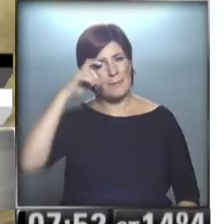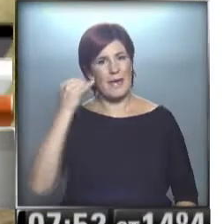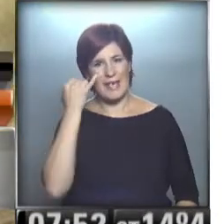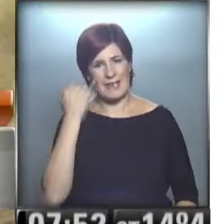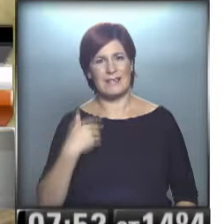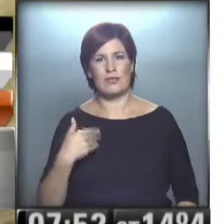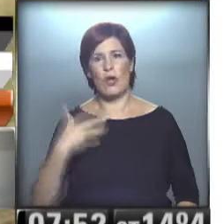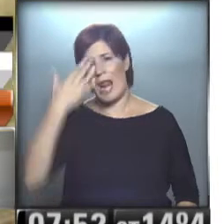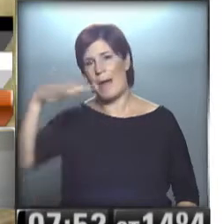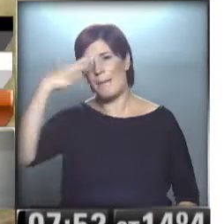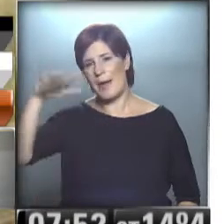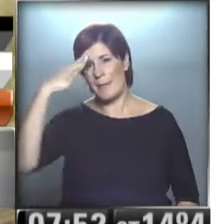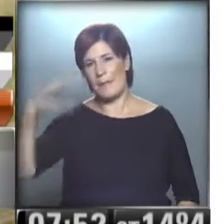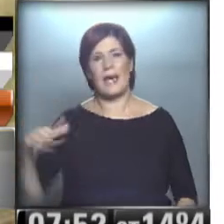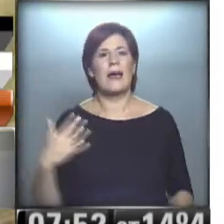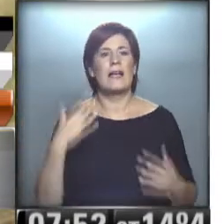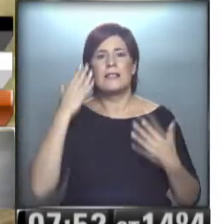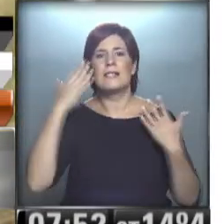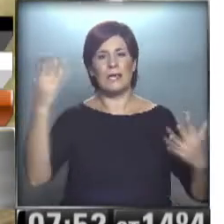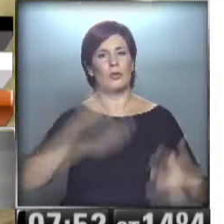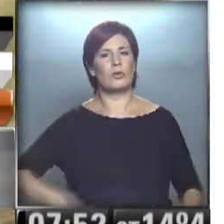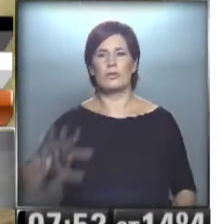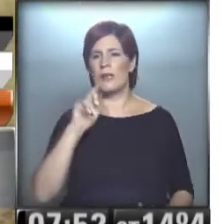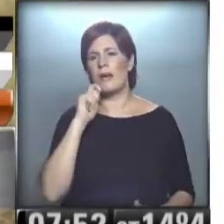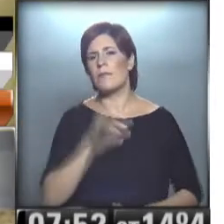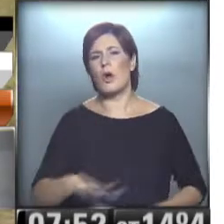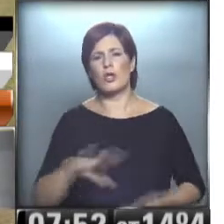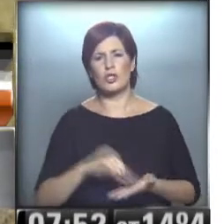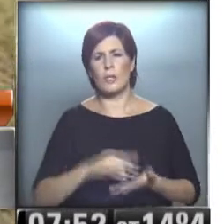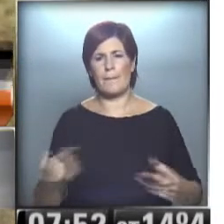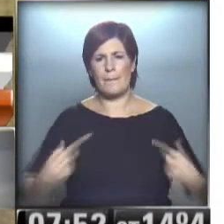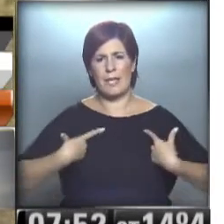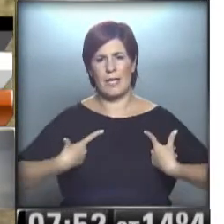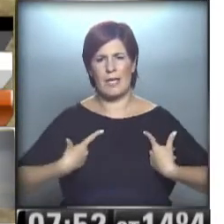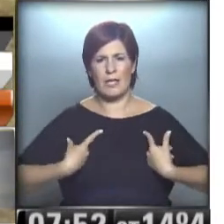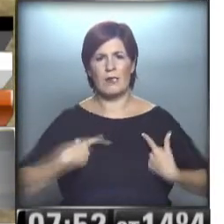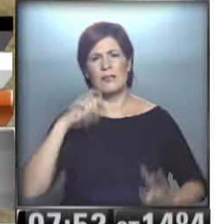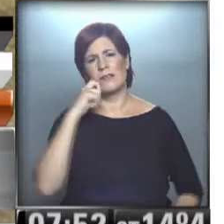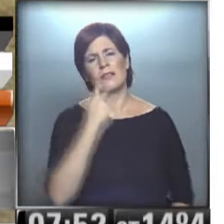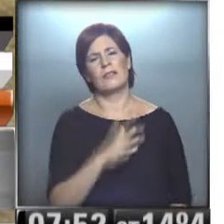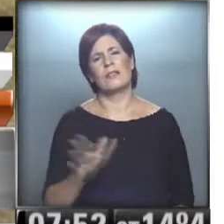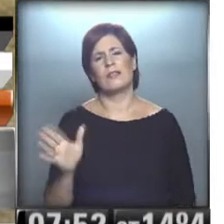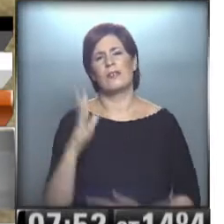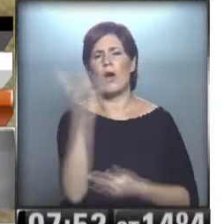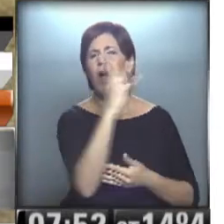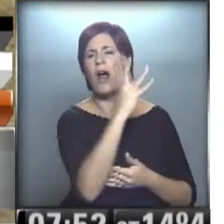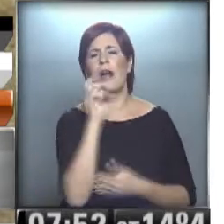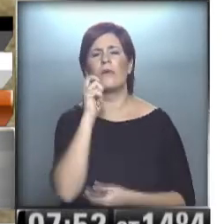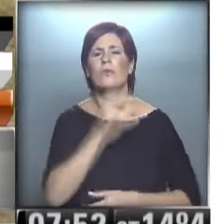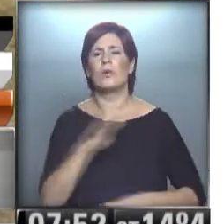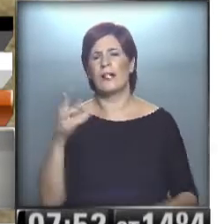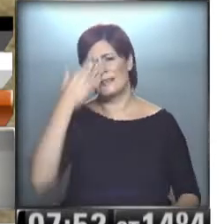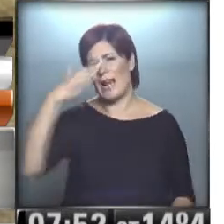soy Kimei de La Pampa. Les mando un saludo desde mi hermosa tierra y nos manda esta foto. Mira qué lindo. Denes en La Pampa. Hermosa foto,